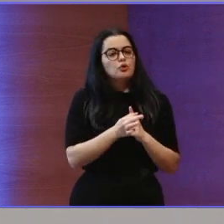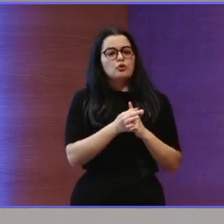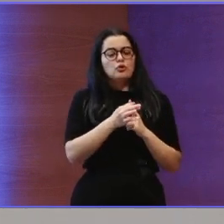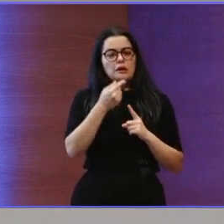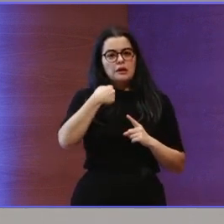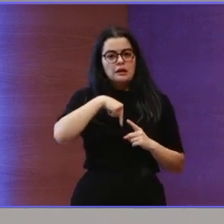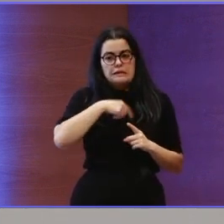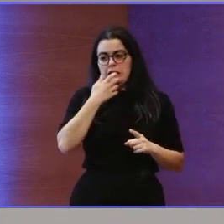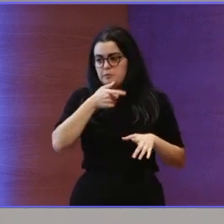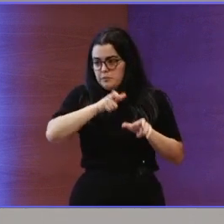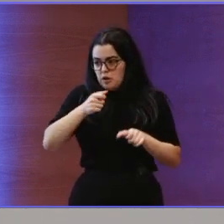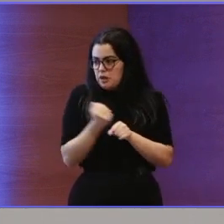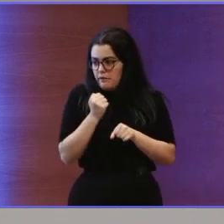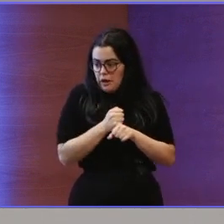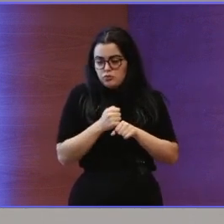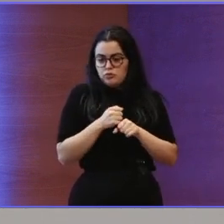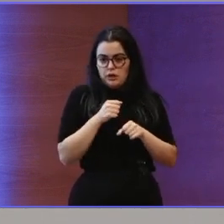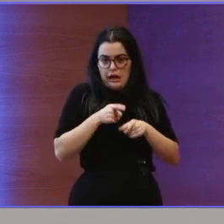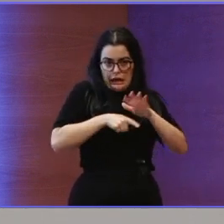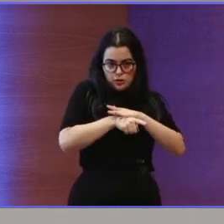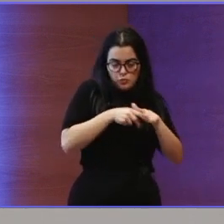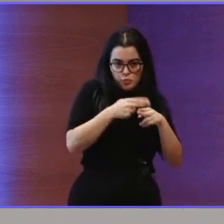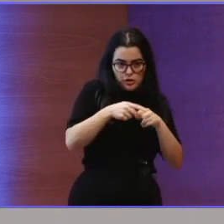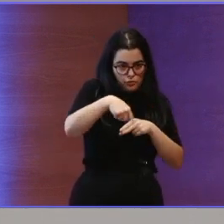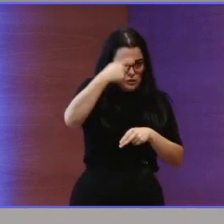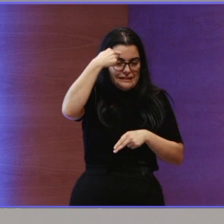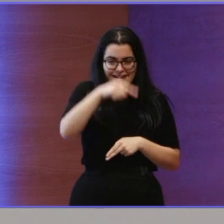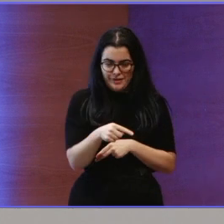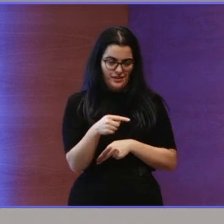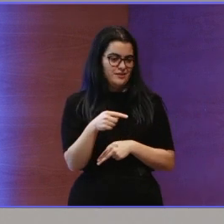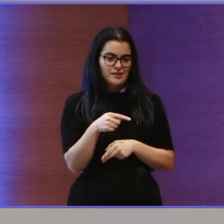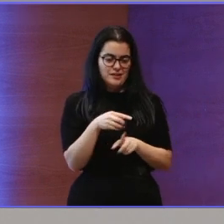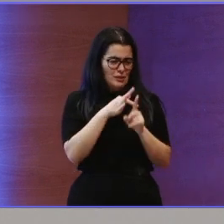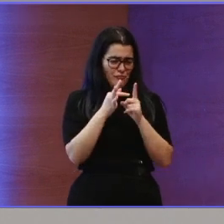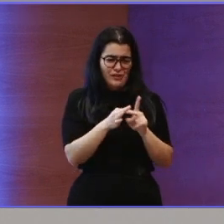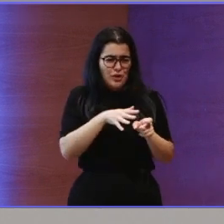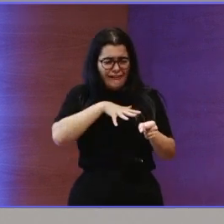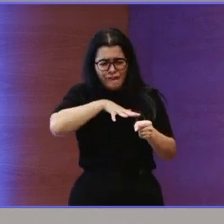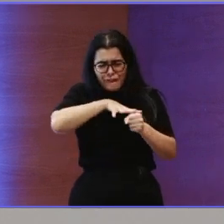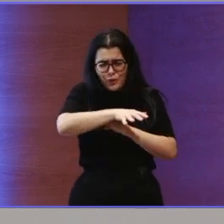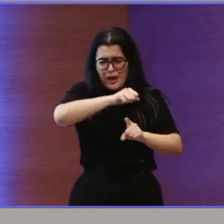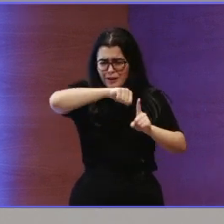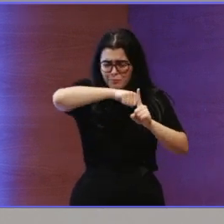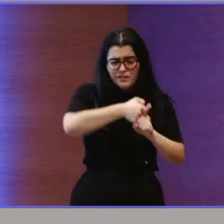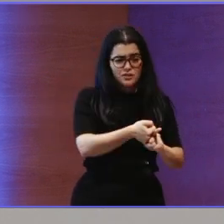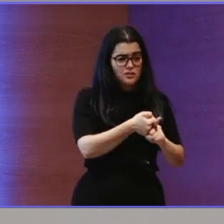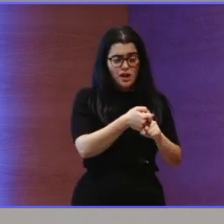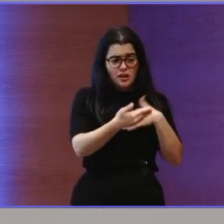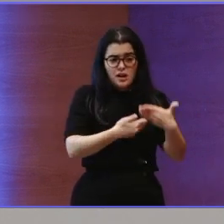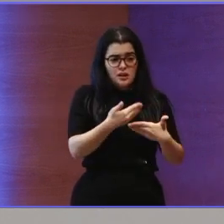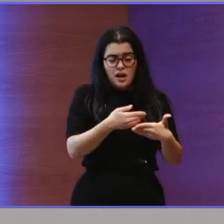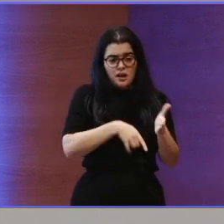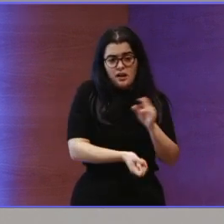estamos estáis gestionando la política sabéis que tiene una enorme presión y que influye en cualquier en cualquier